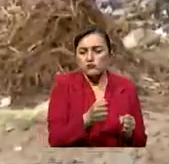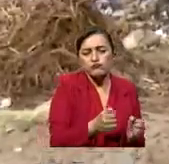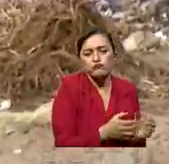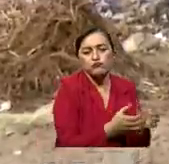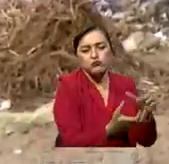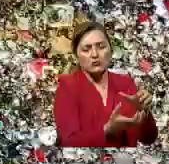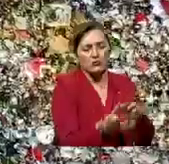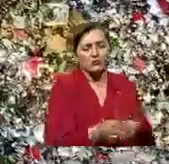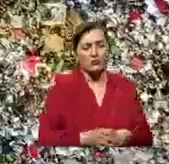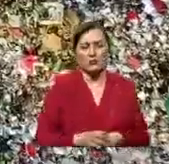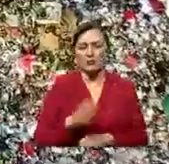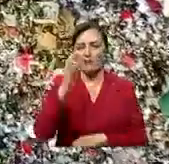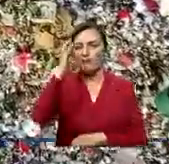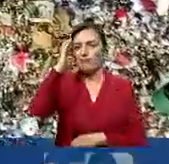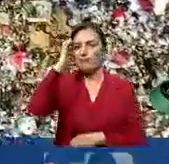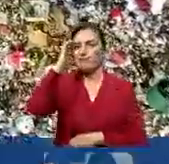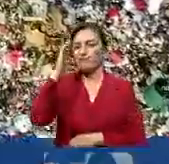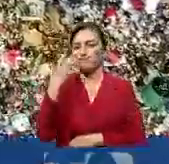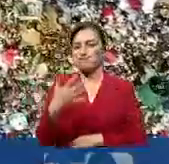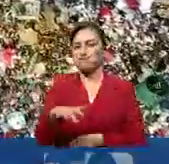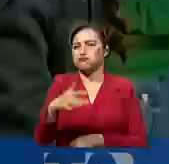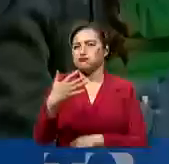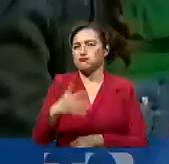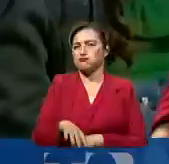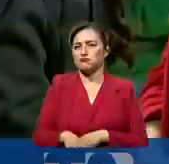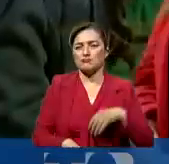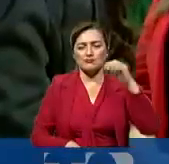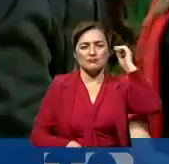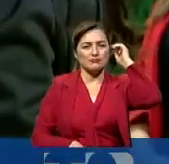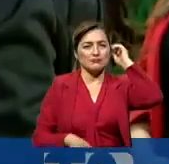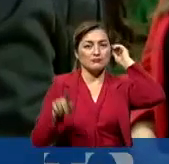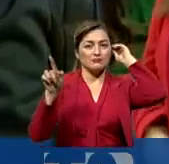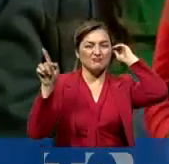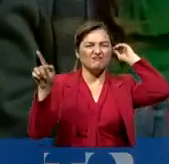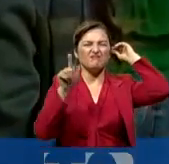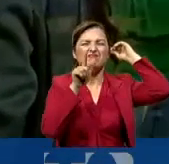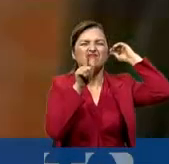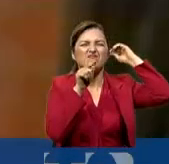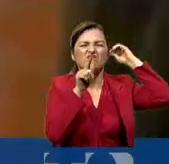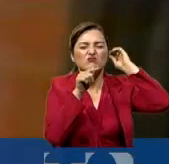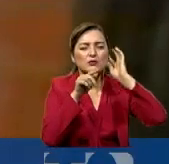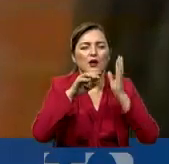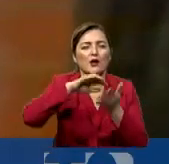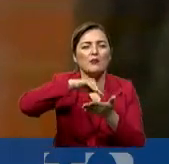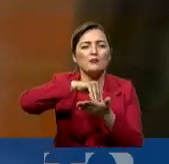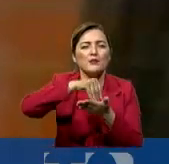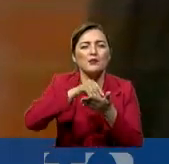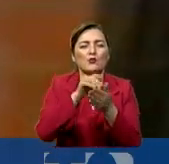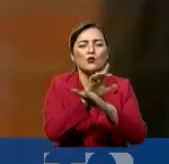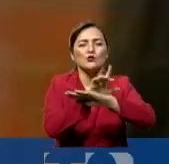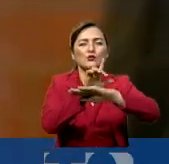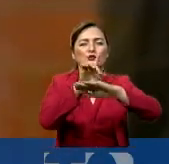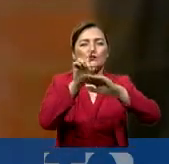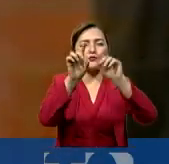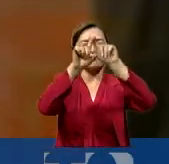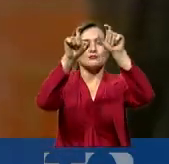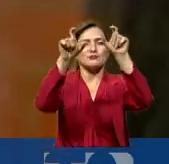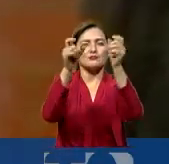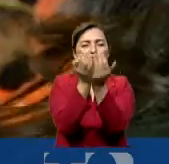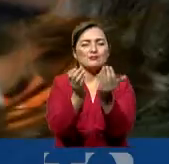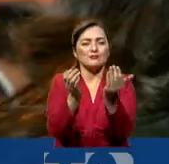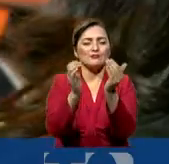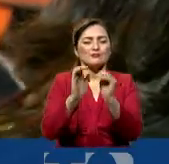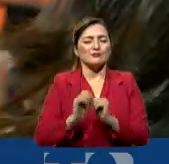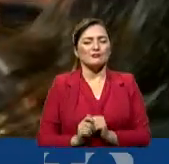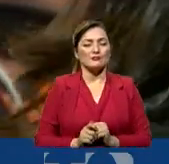la disposición final de la basura que se genera en Quito. Eduardo del Pozo, miembro del directorio de la empresa Metropolitana de Gestión de Residuos